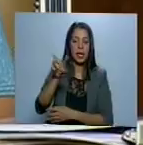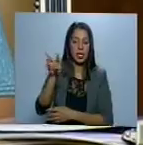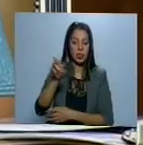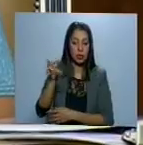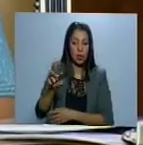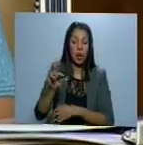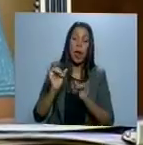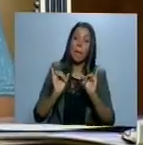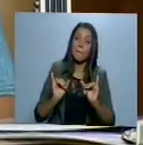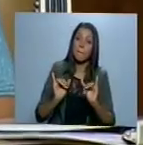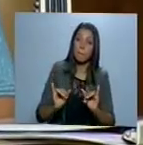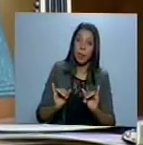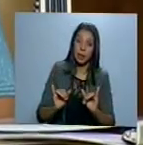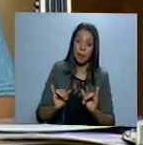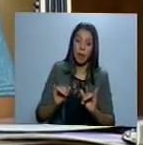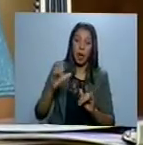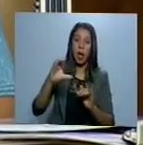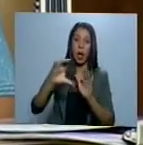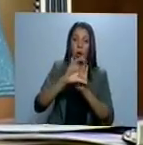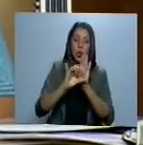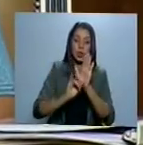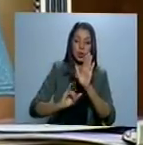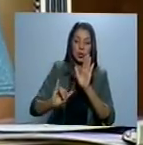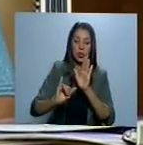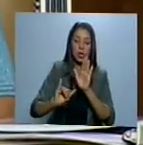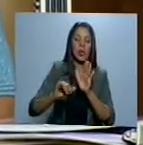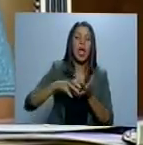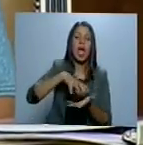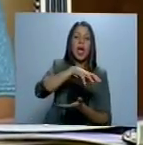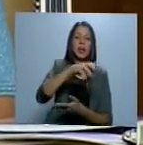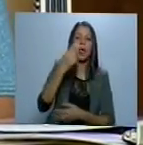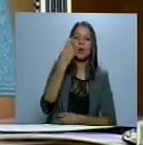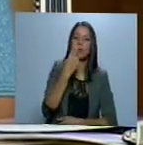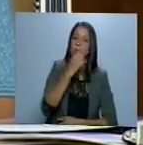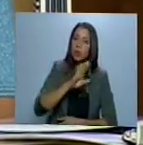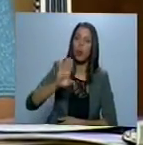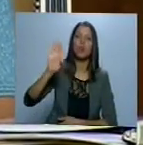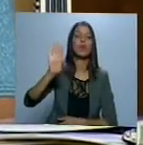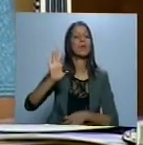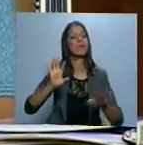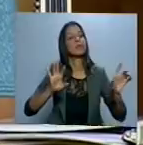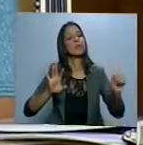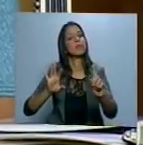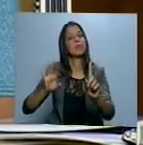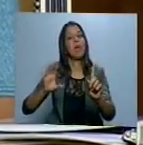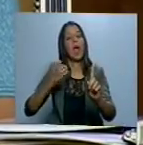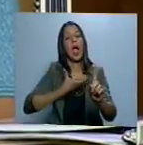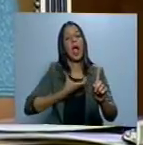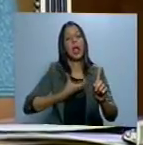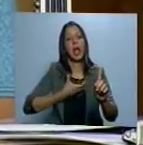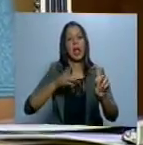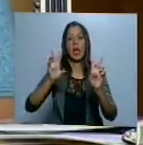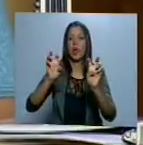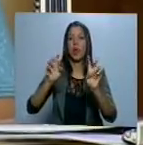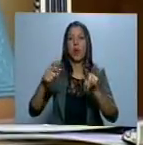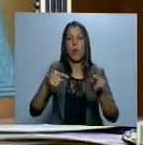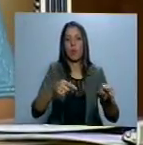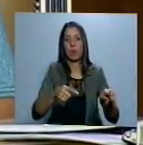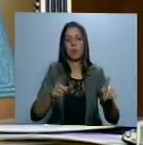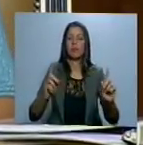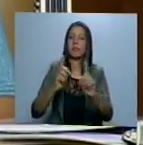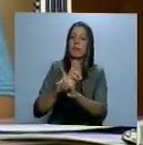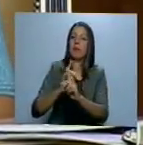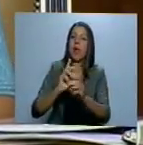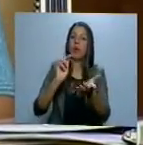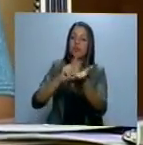sean los constituyentes en los respectivos estados quienes juramenten a los nuevos alcaldes y alcaldesas en presencia de las